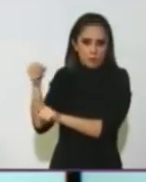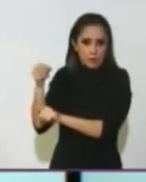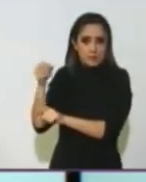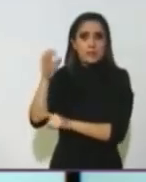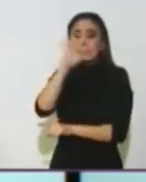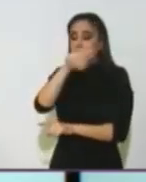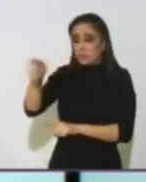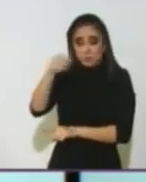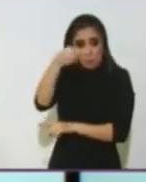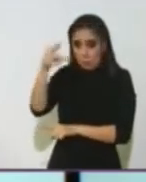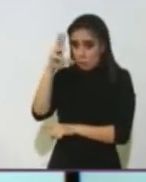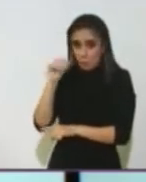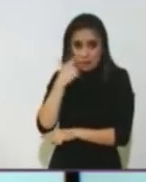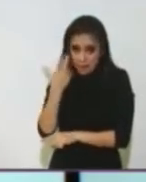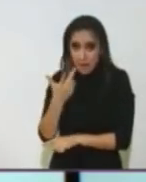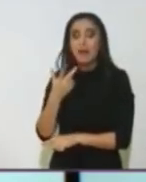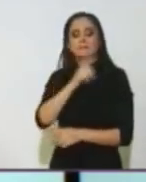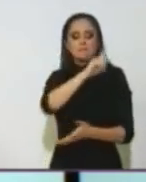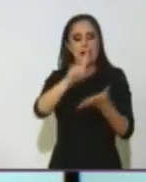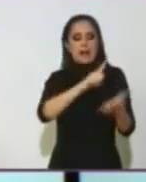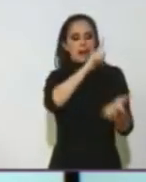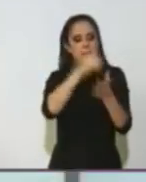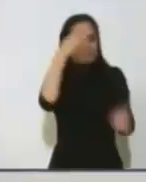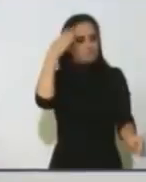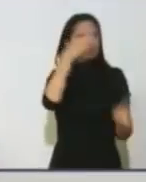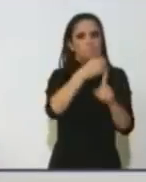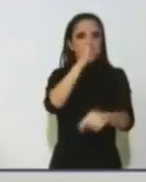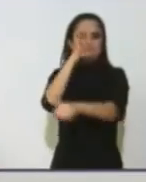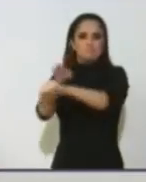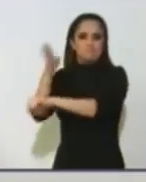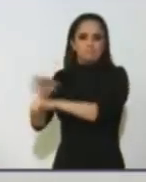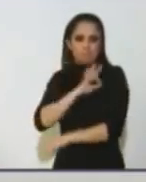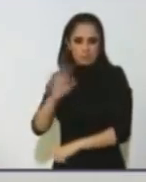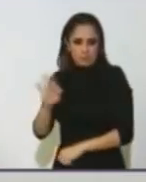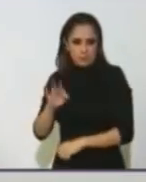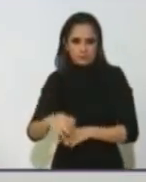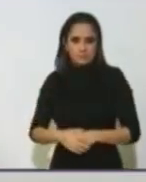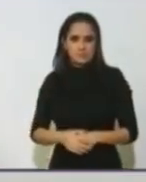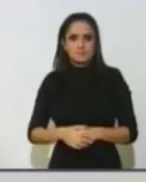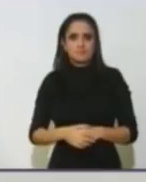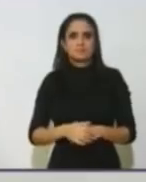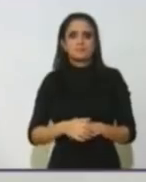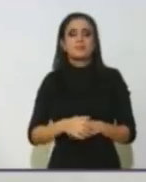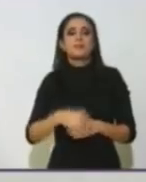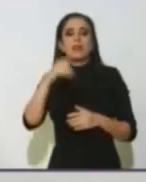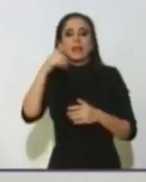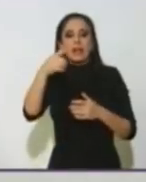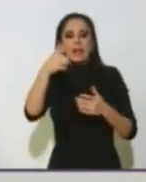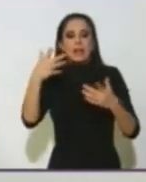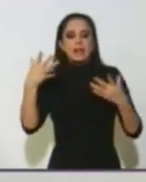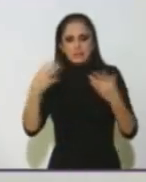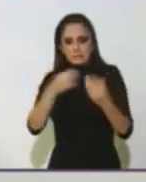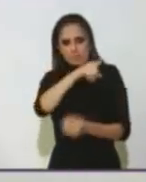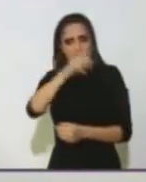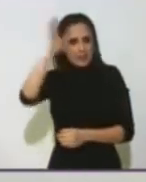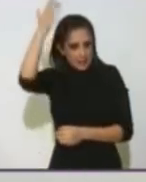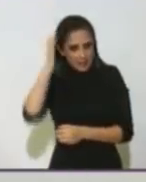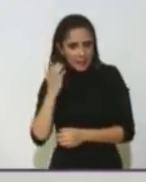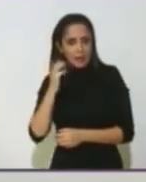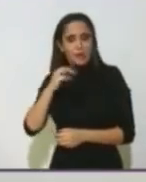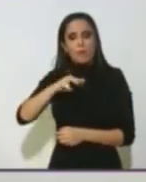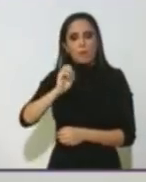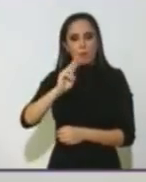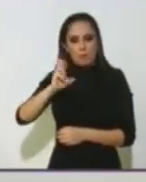aplicando con rigor la ley gracias y mikel el club de acción juntos haremos su candidatura como juntos haremos